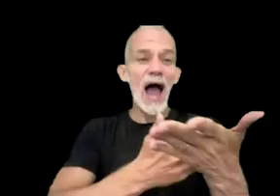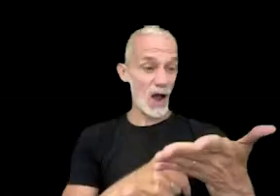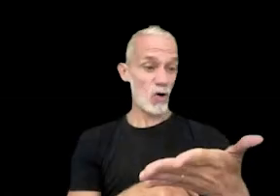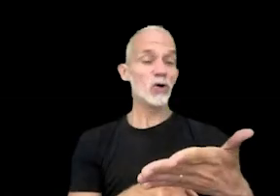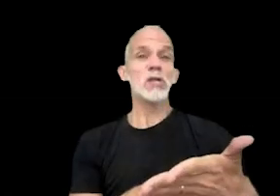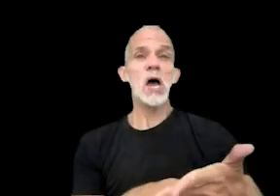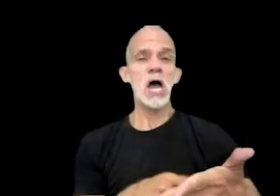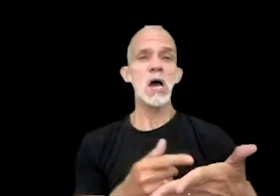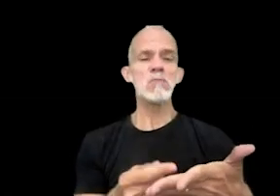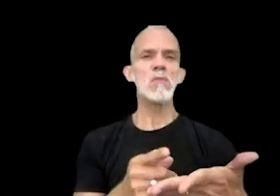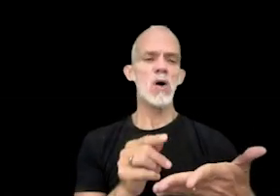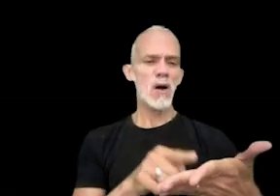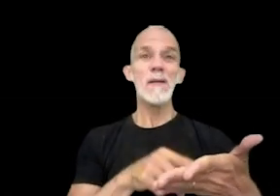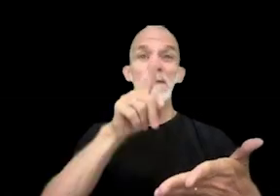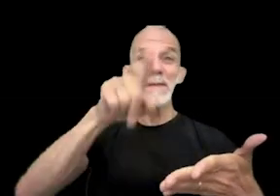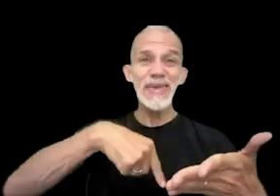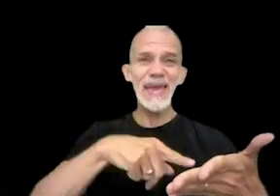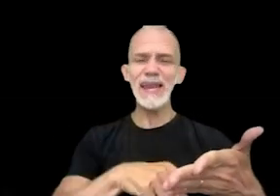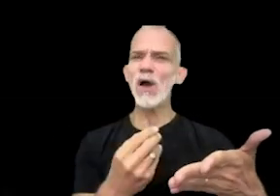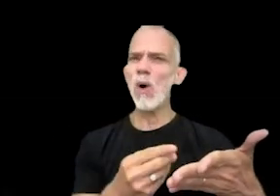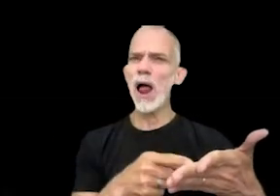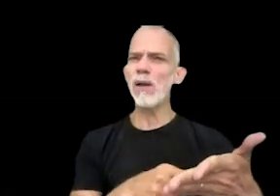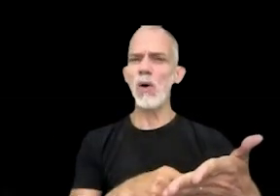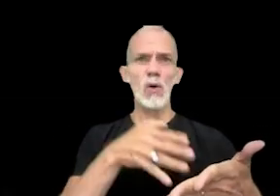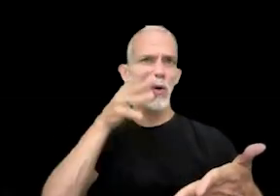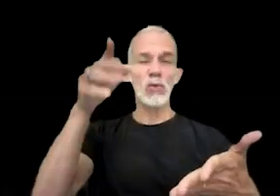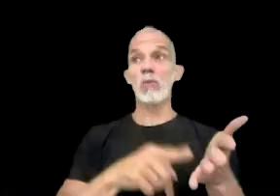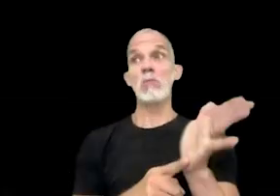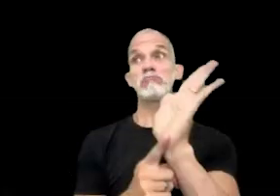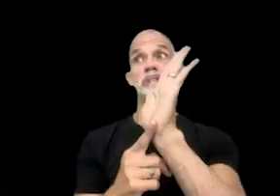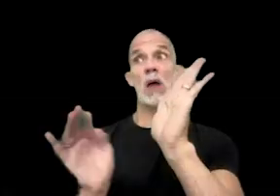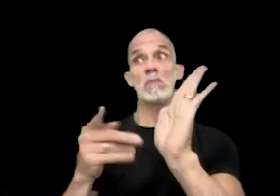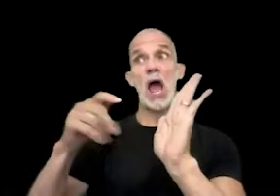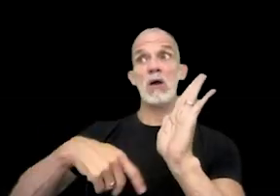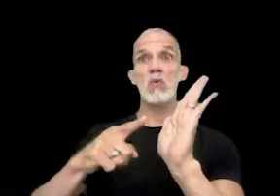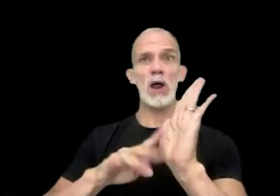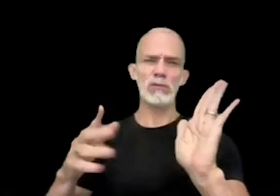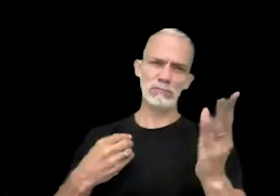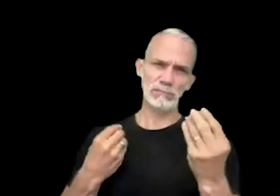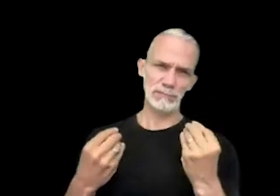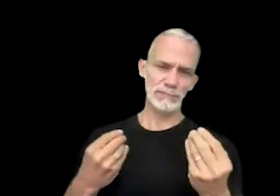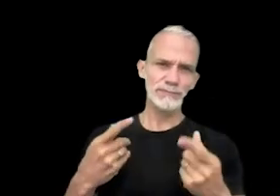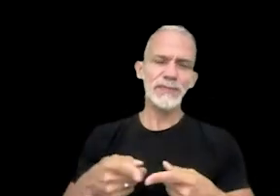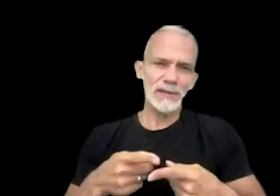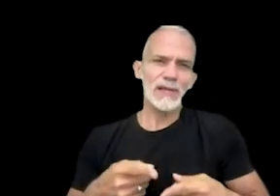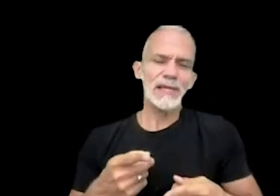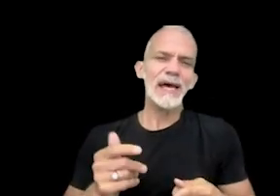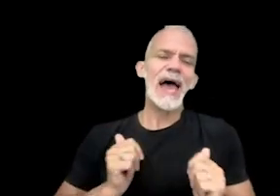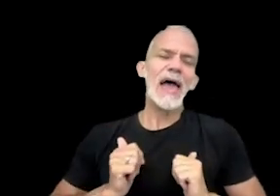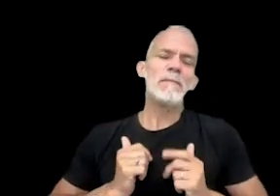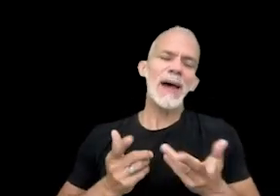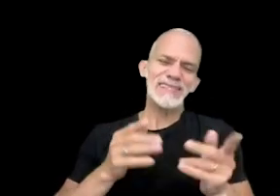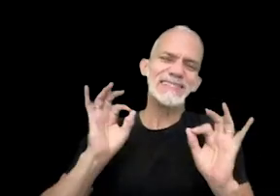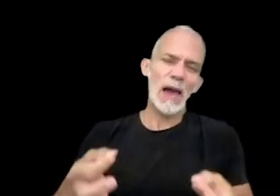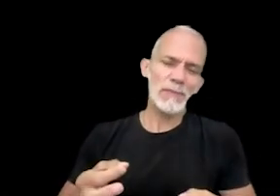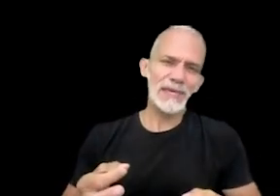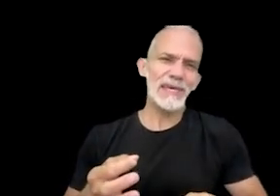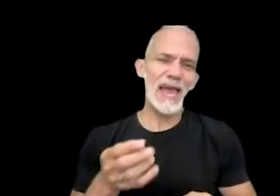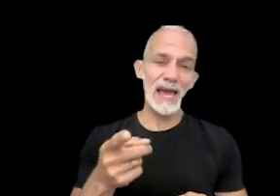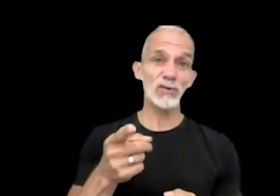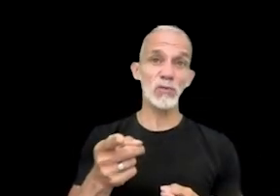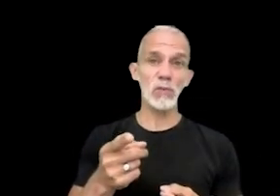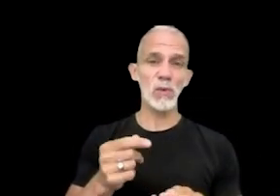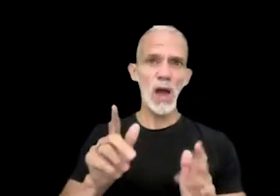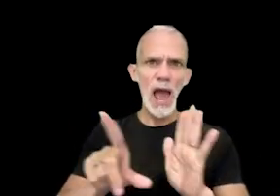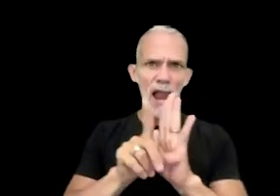tratado va a derivar en un uso abusivo y que yo no estaba esperando, y entonces vas a desatender